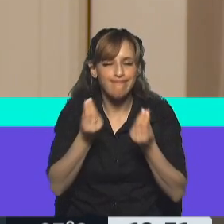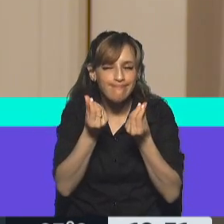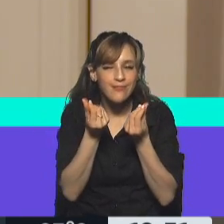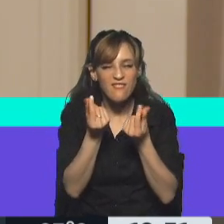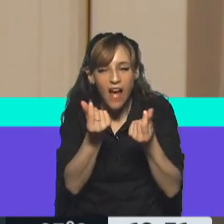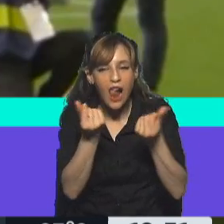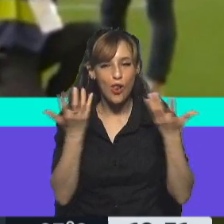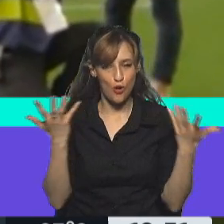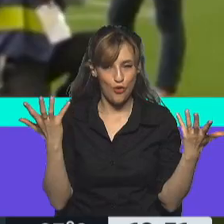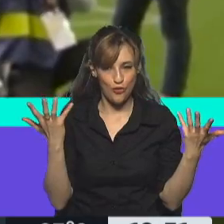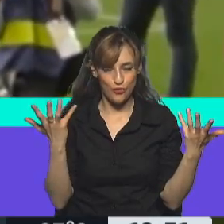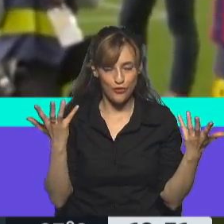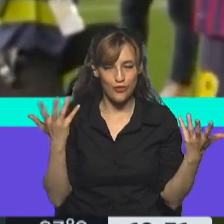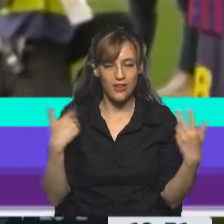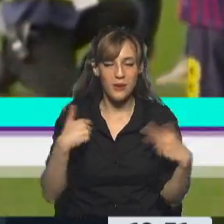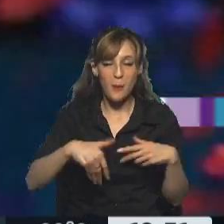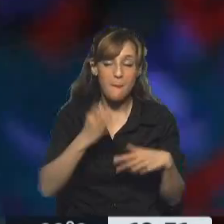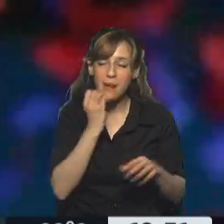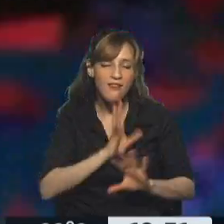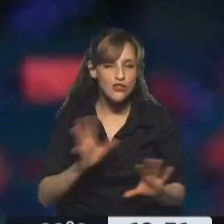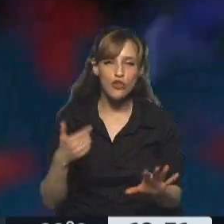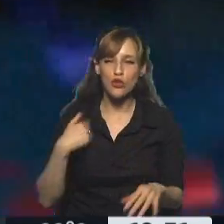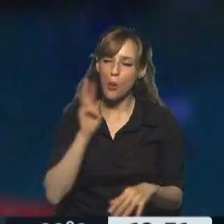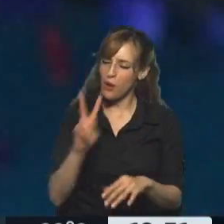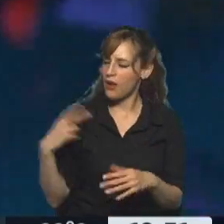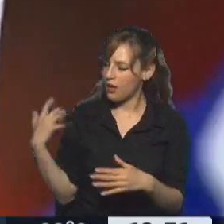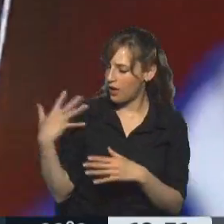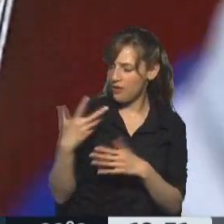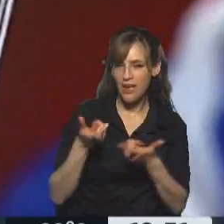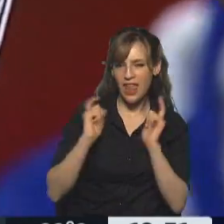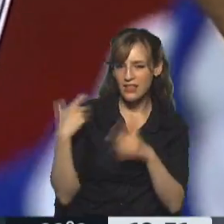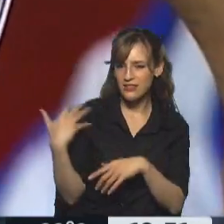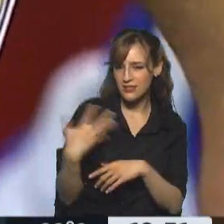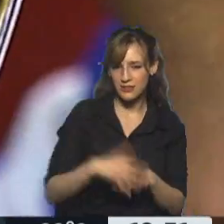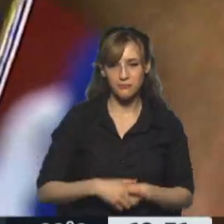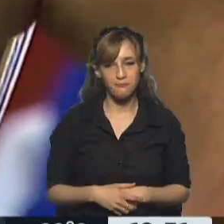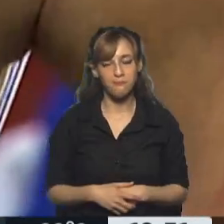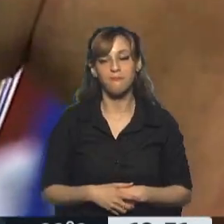ser algo extraordinario poder verlo y que estén ahí y que duren lo que tenga que durar.